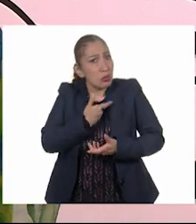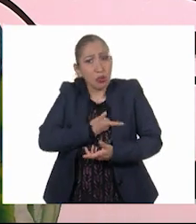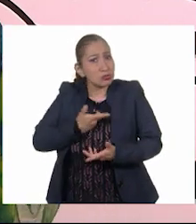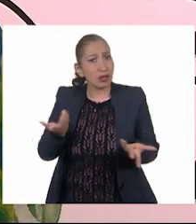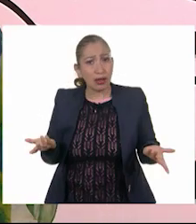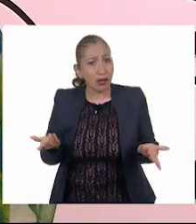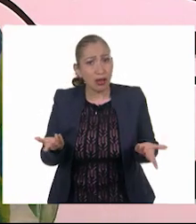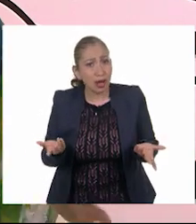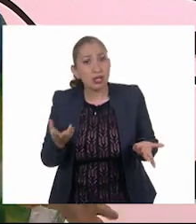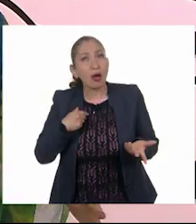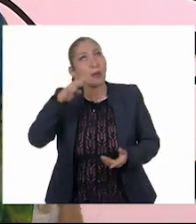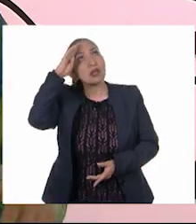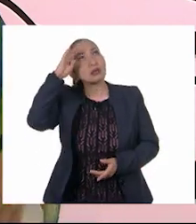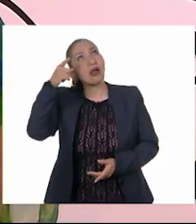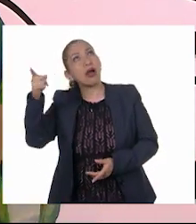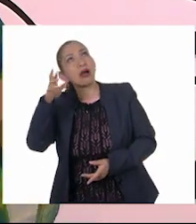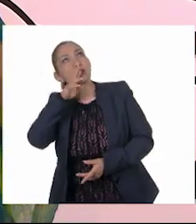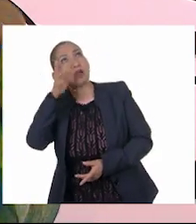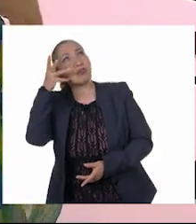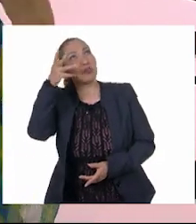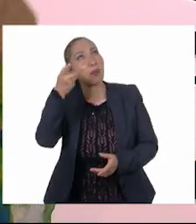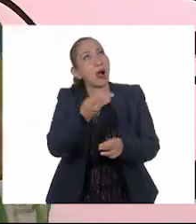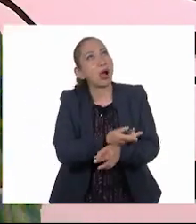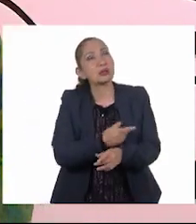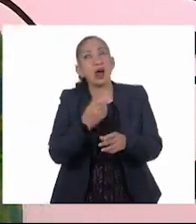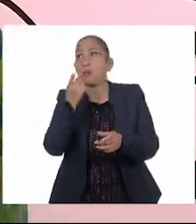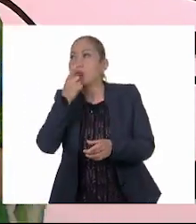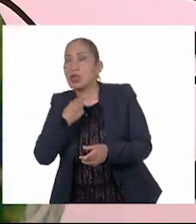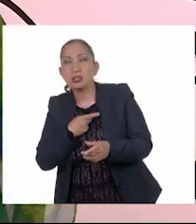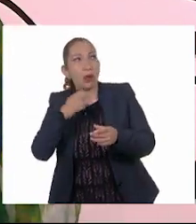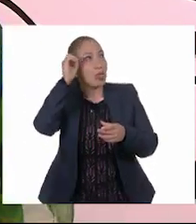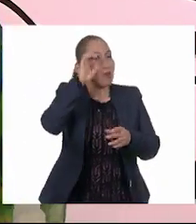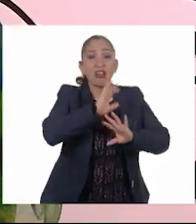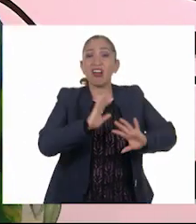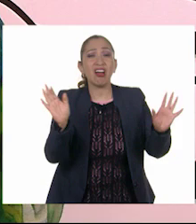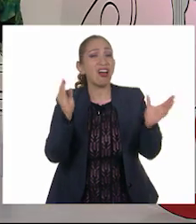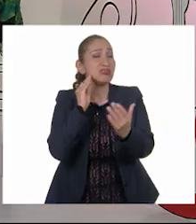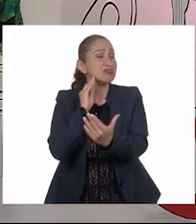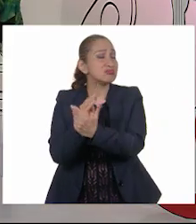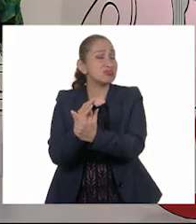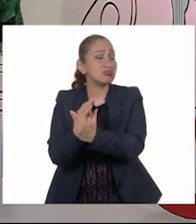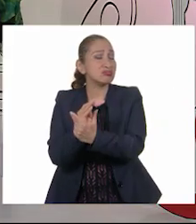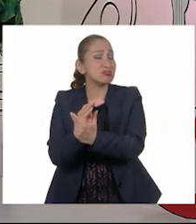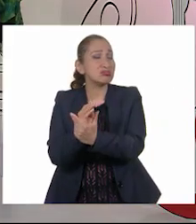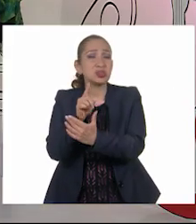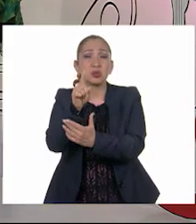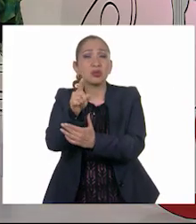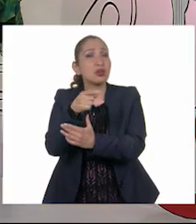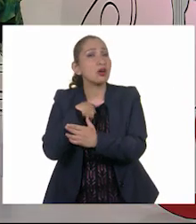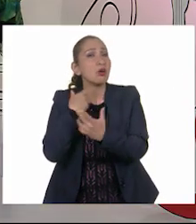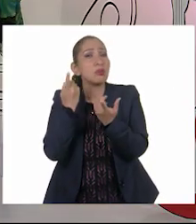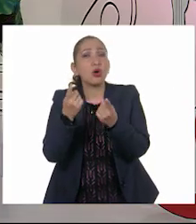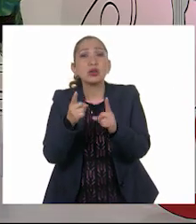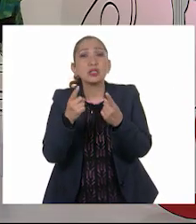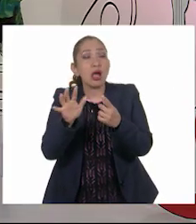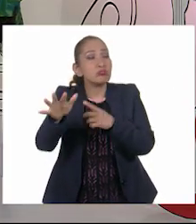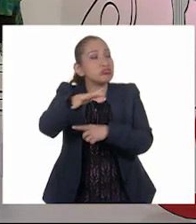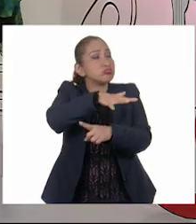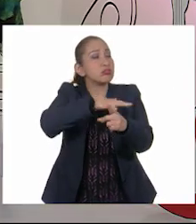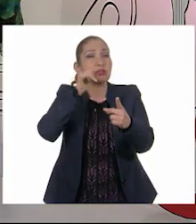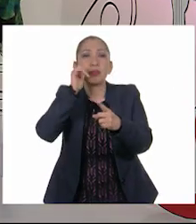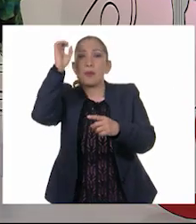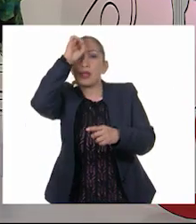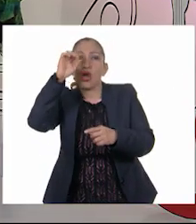Y no estar pensando en los resultados ni en lo que nos dicen, porque toda la vida Y tú lo debes saber como músico. Estamos rodeados